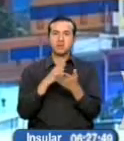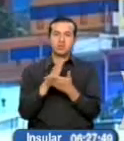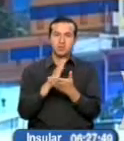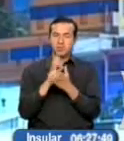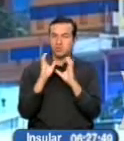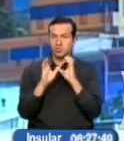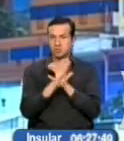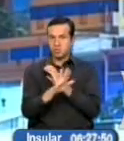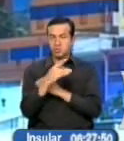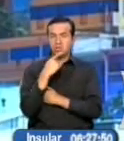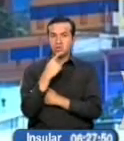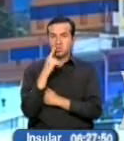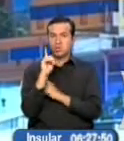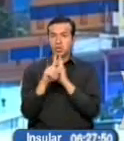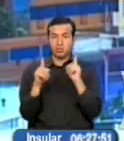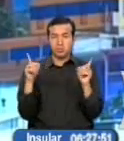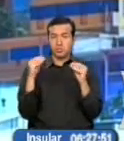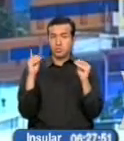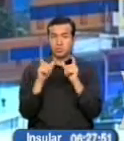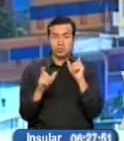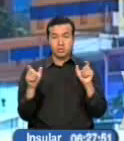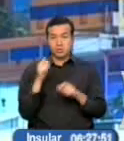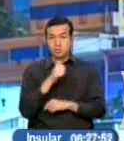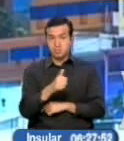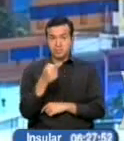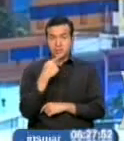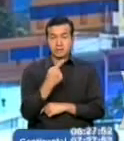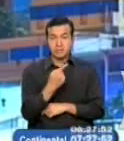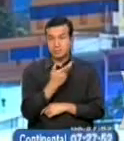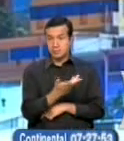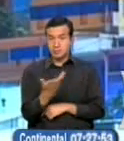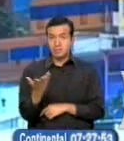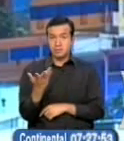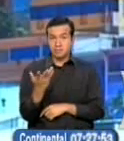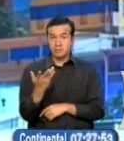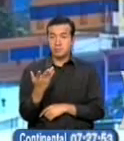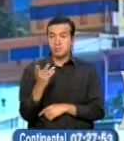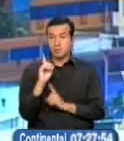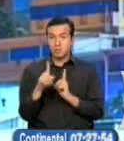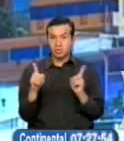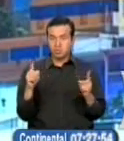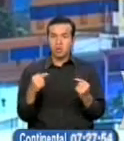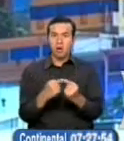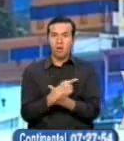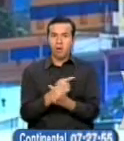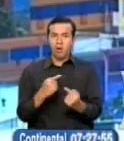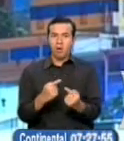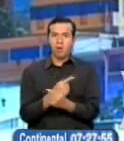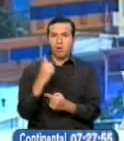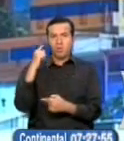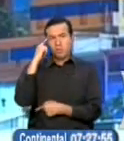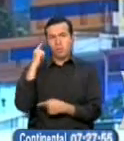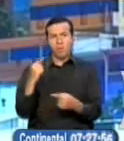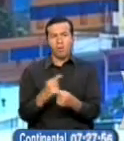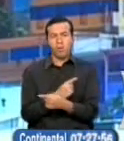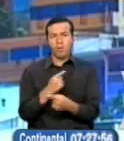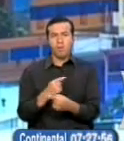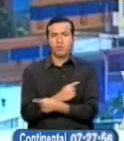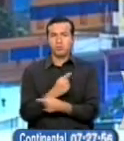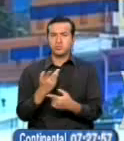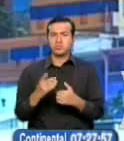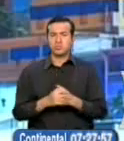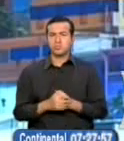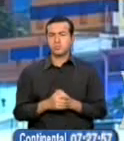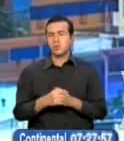se está hablando por parte de muchos actores políticos que son contradictores, adversarios al gobierno, de desmontar el